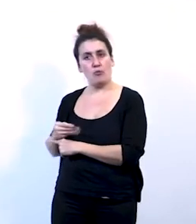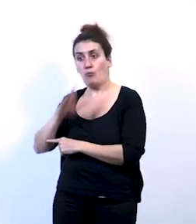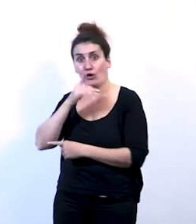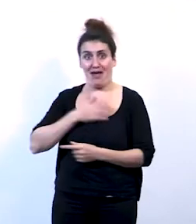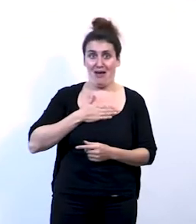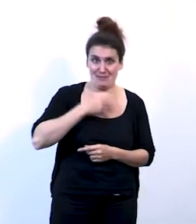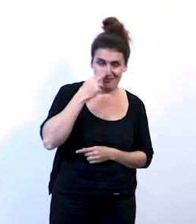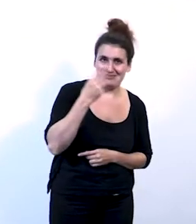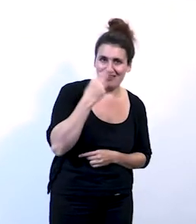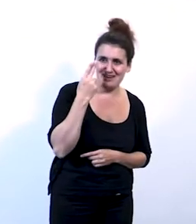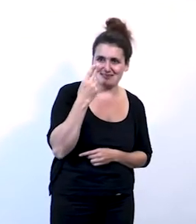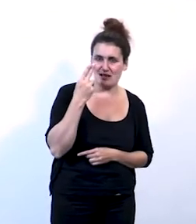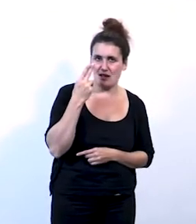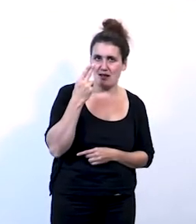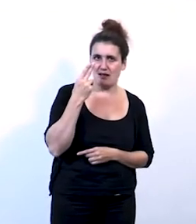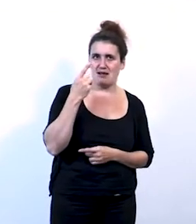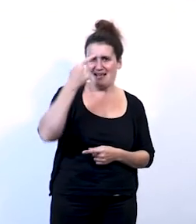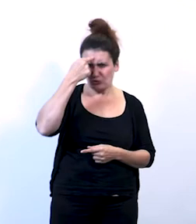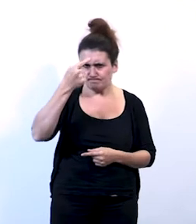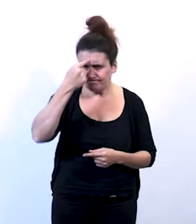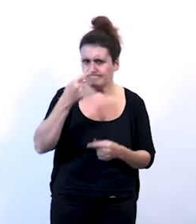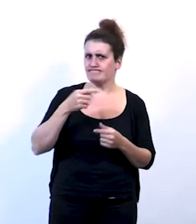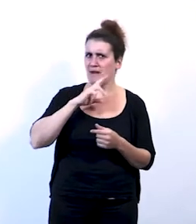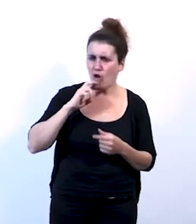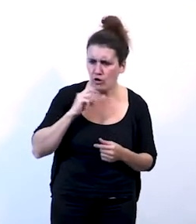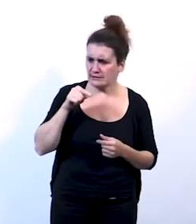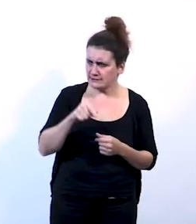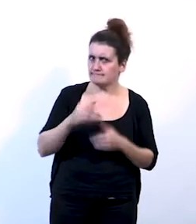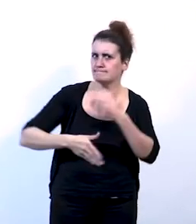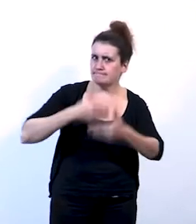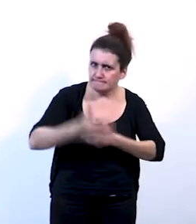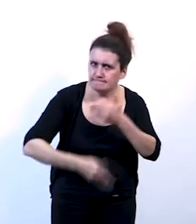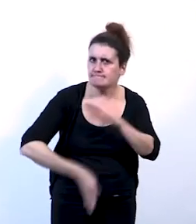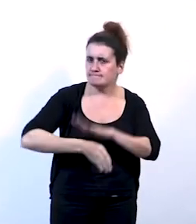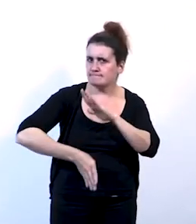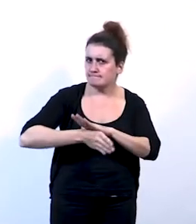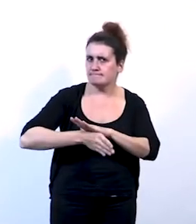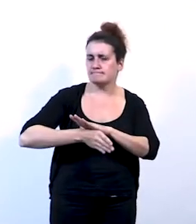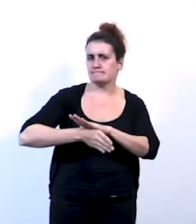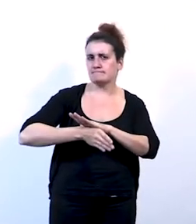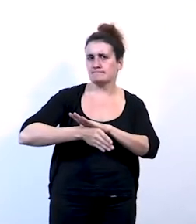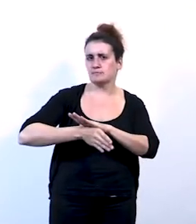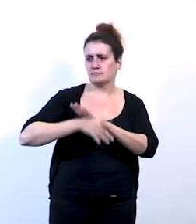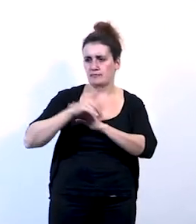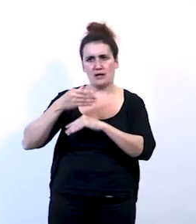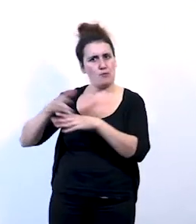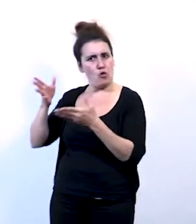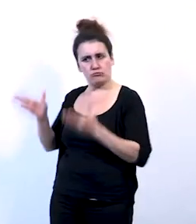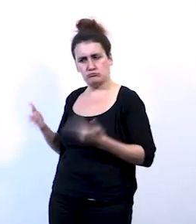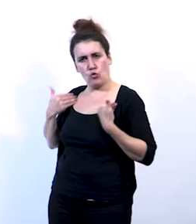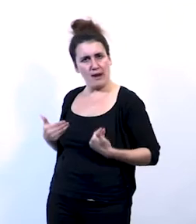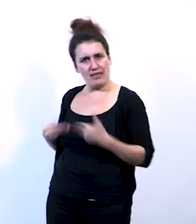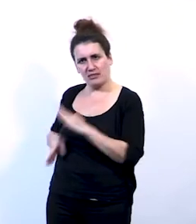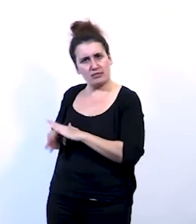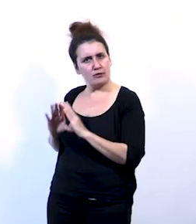interesa que esos principios y esos valores sigan parte de una humanidad.